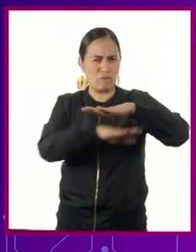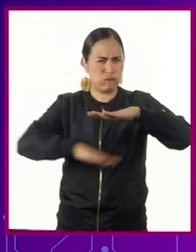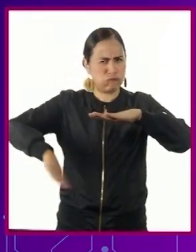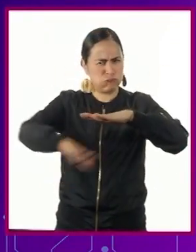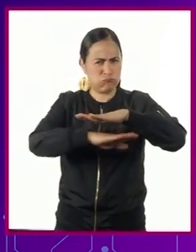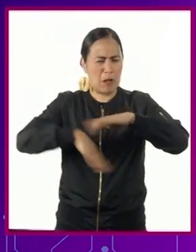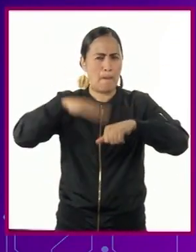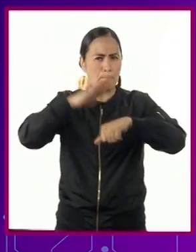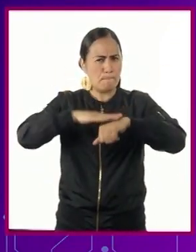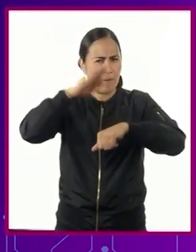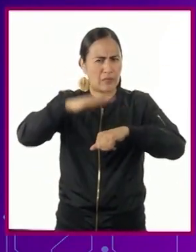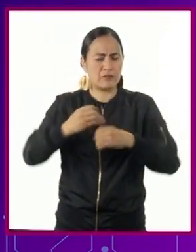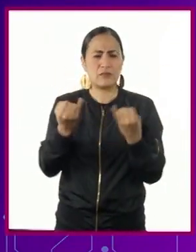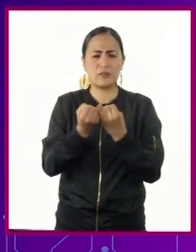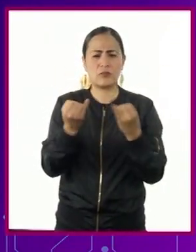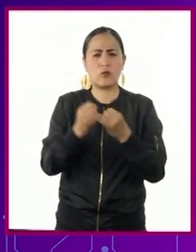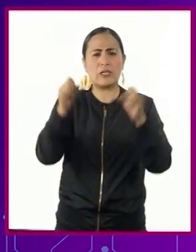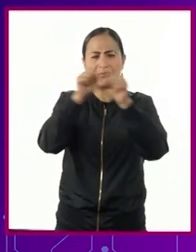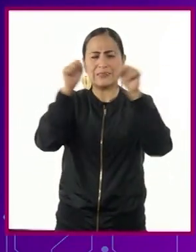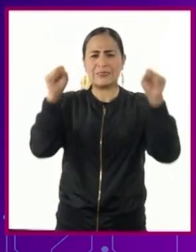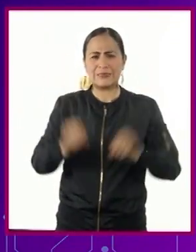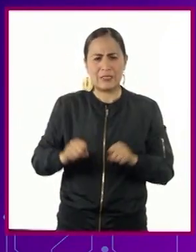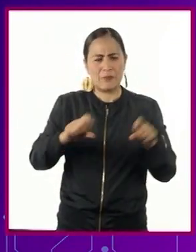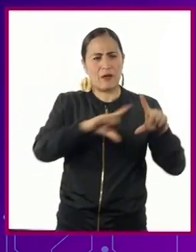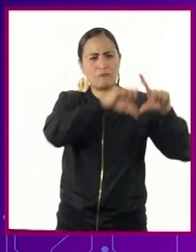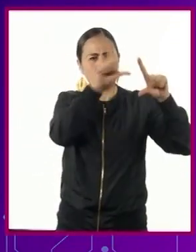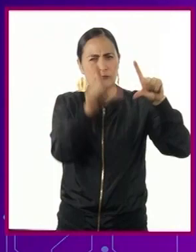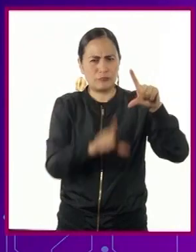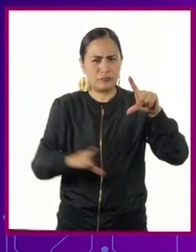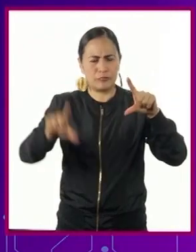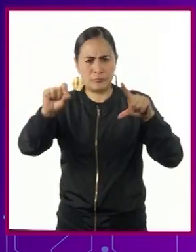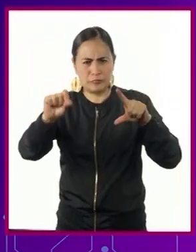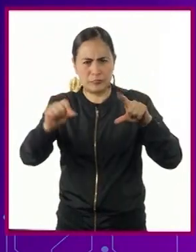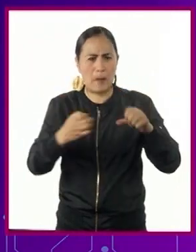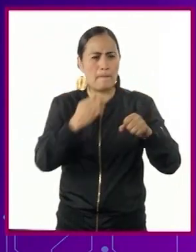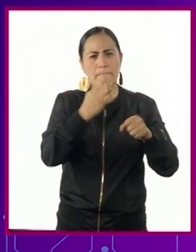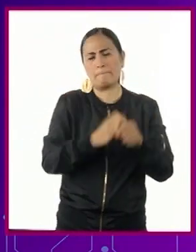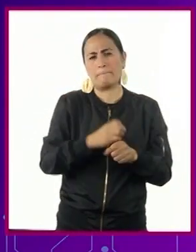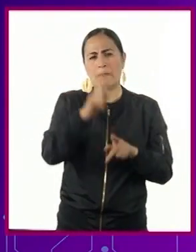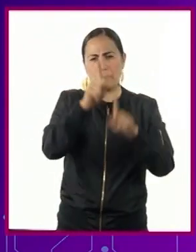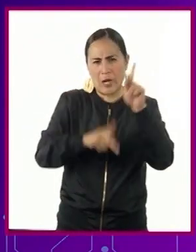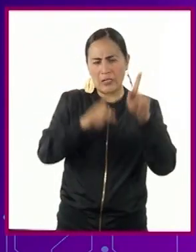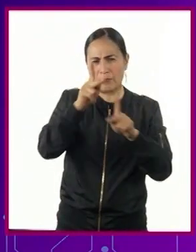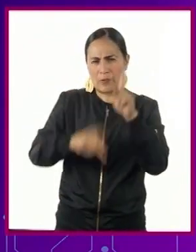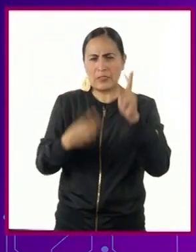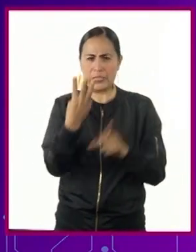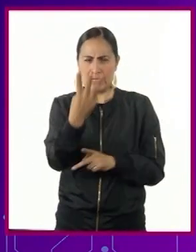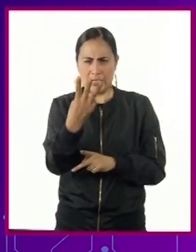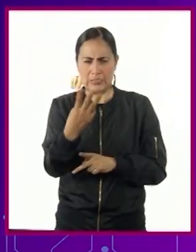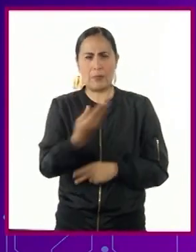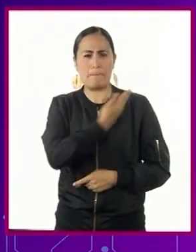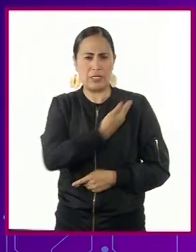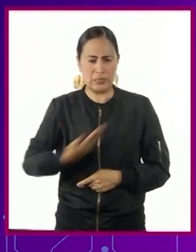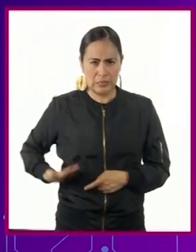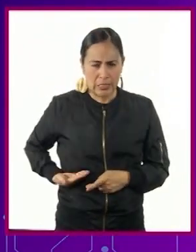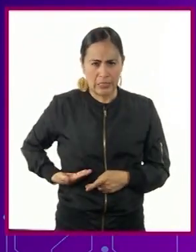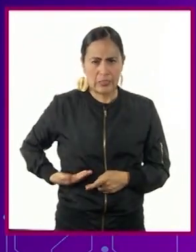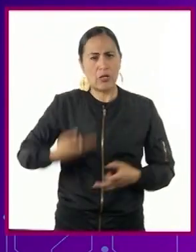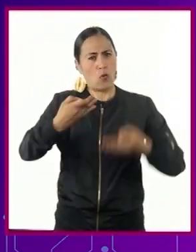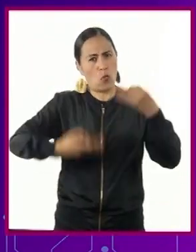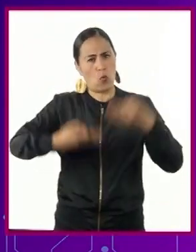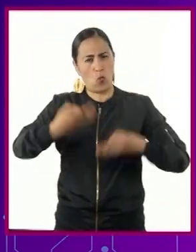y estableció el sistema de una república federal con la división tripartita de los poderes legislativo, ejecutivo y